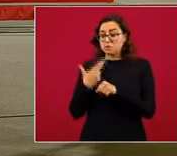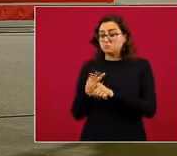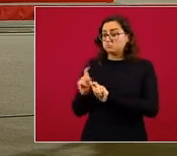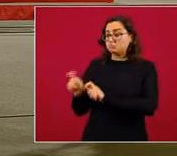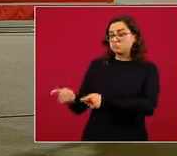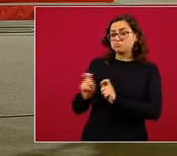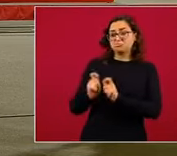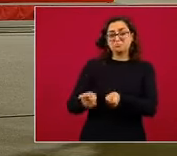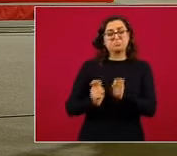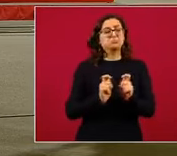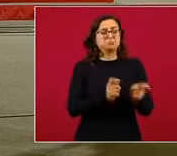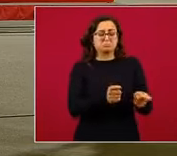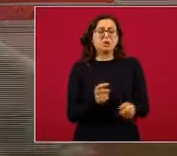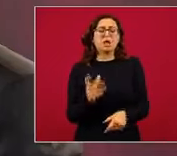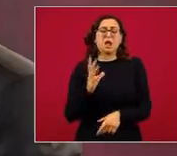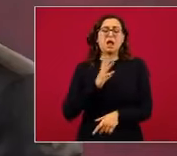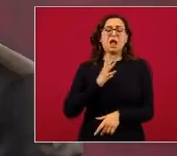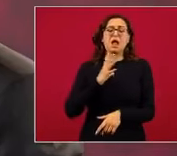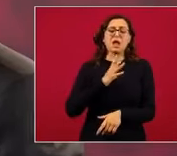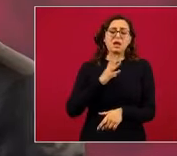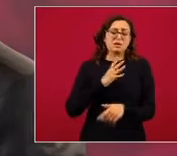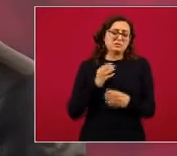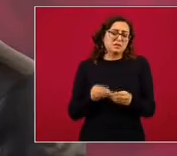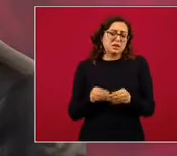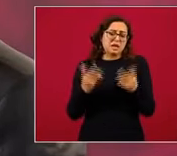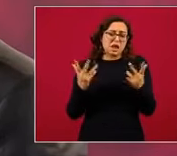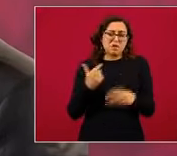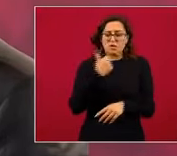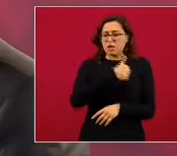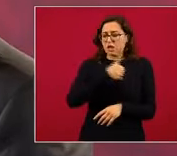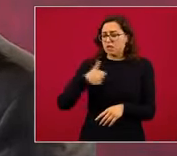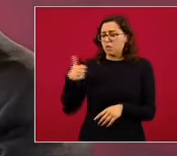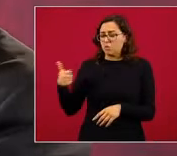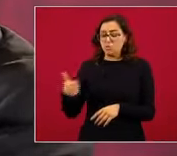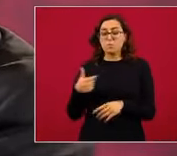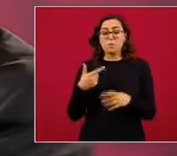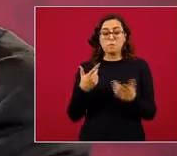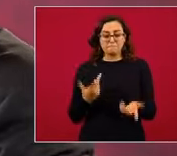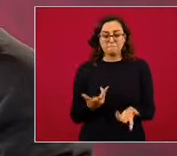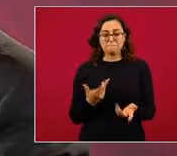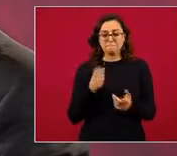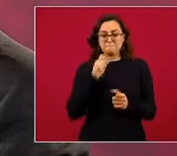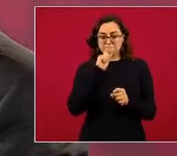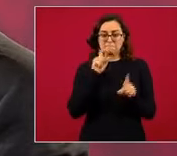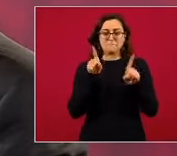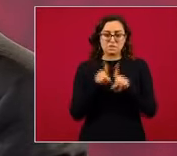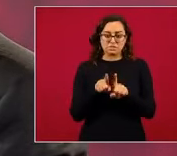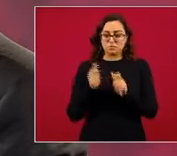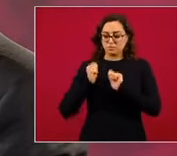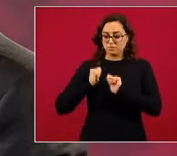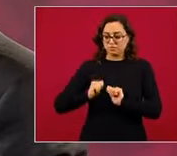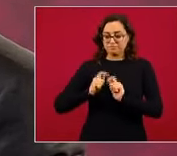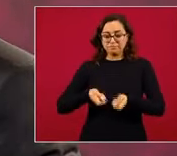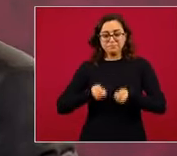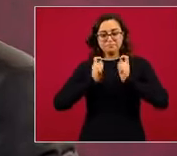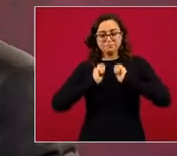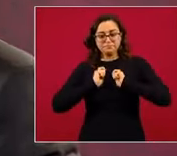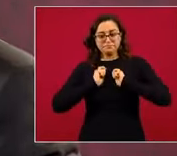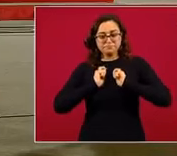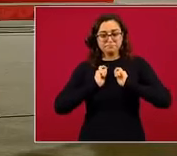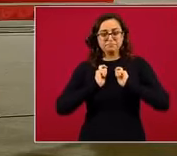que se desprenden de la formación profesional que tenemos cada uno de nosotros y del encargo que tenemos adjudicado. Esto